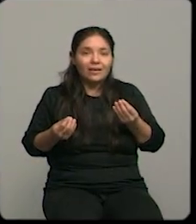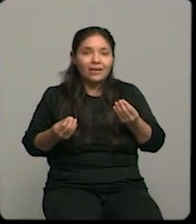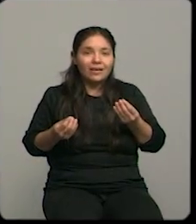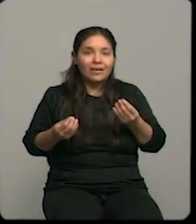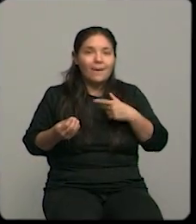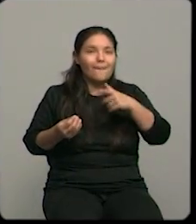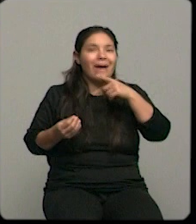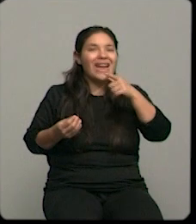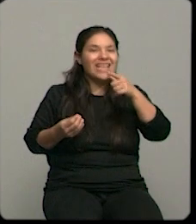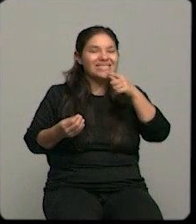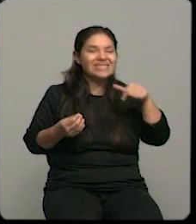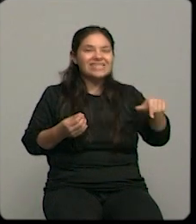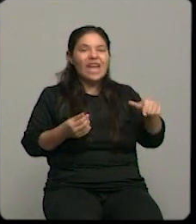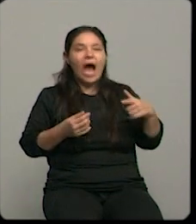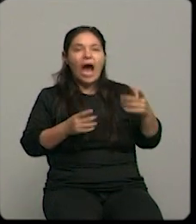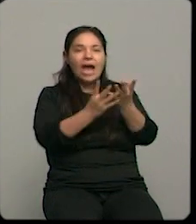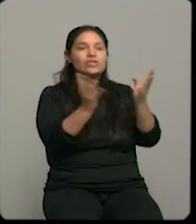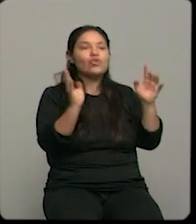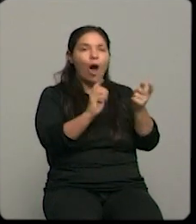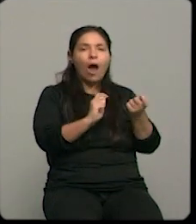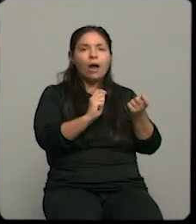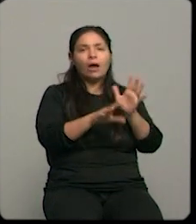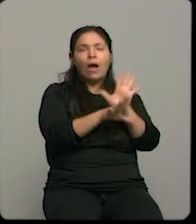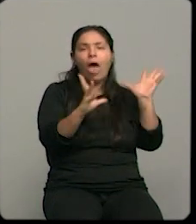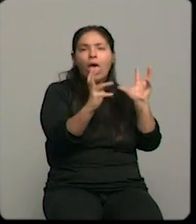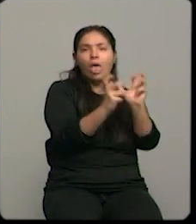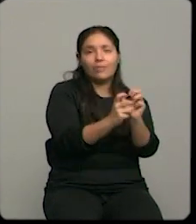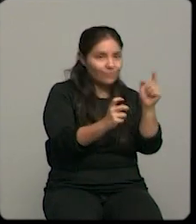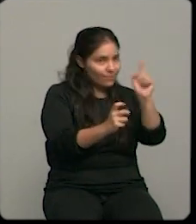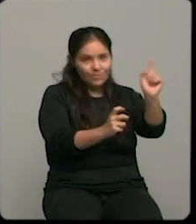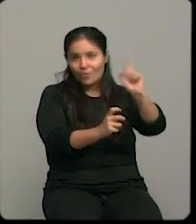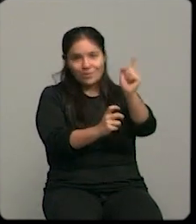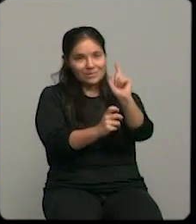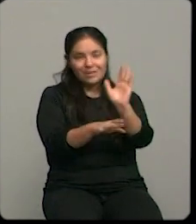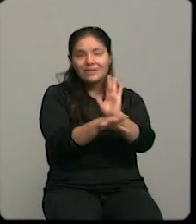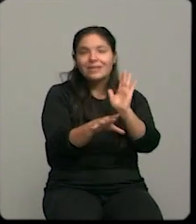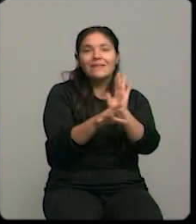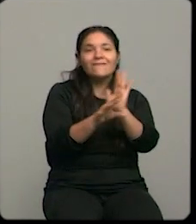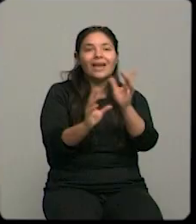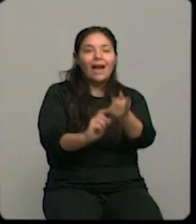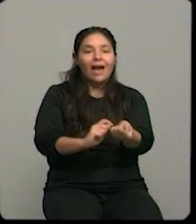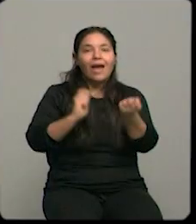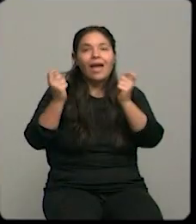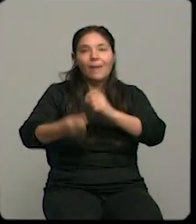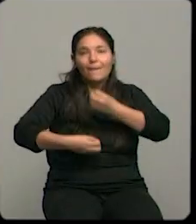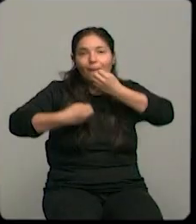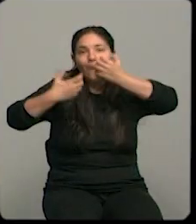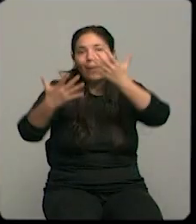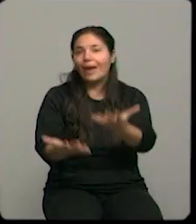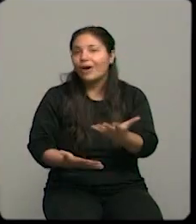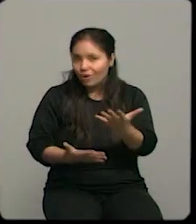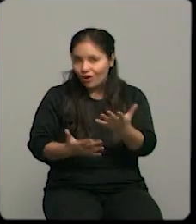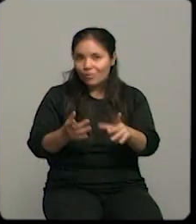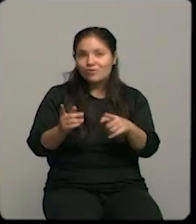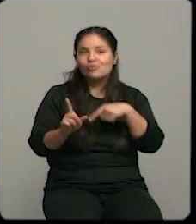una forma de enriquecerlo. Me gusta ese concepto porque está claro que entendieron cómo tenían que hacerlo, ¿no? No